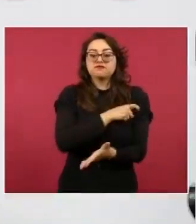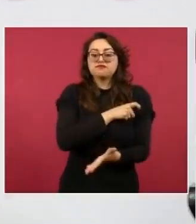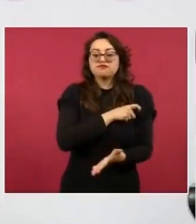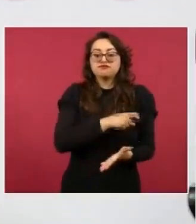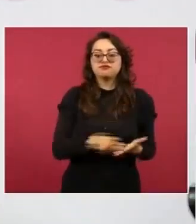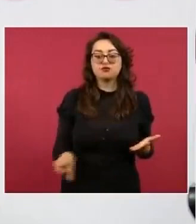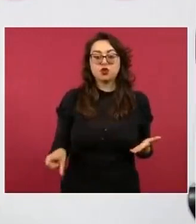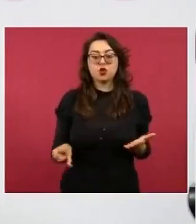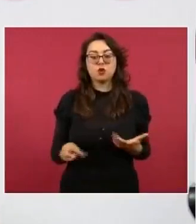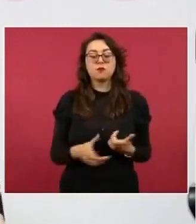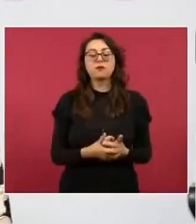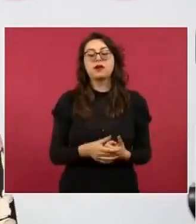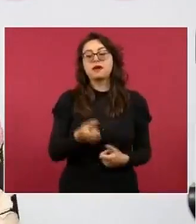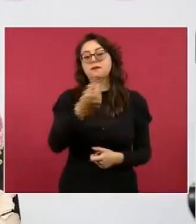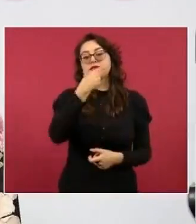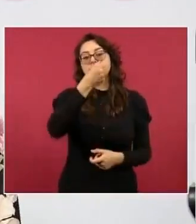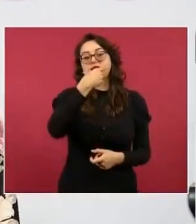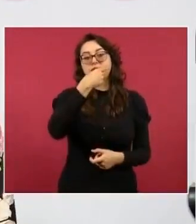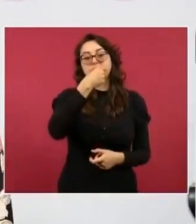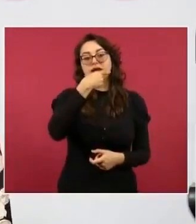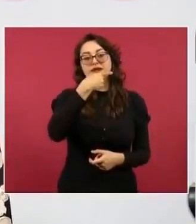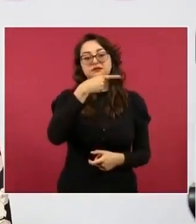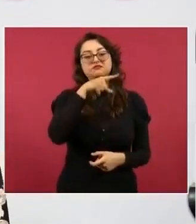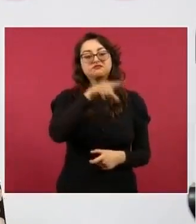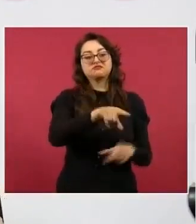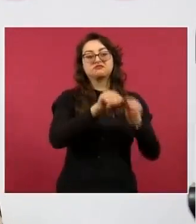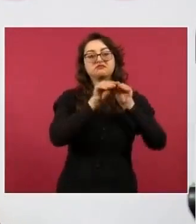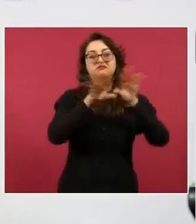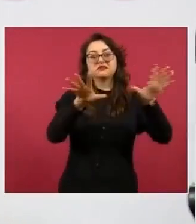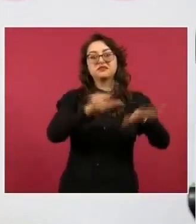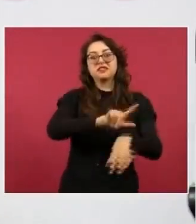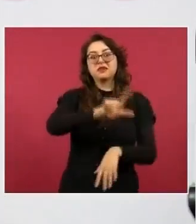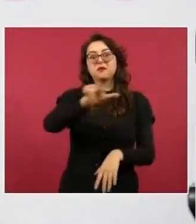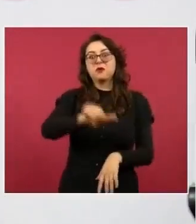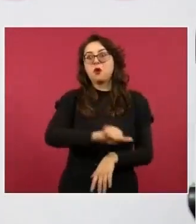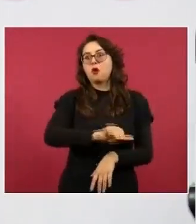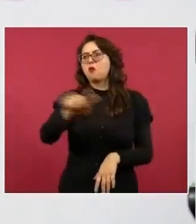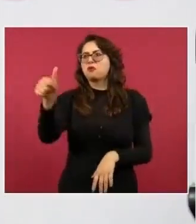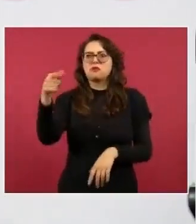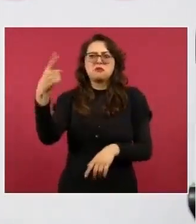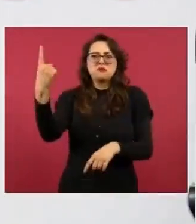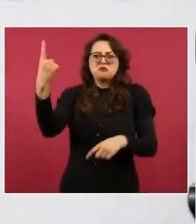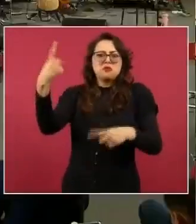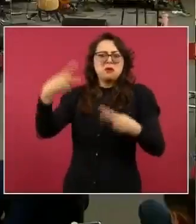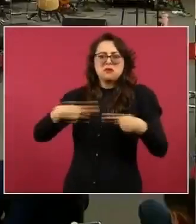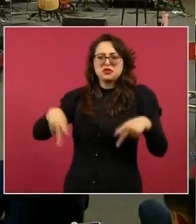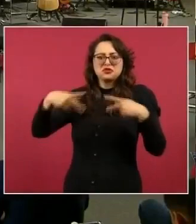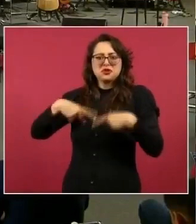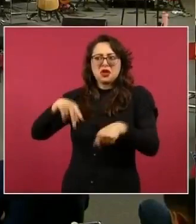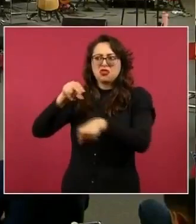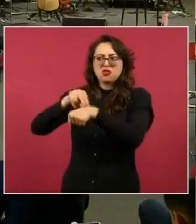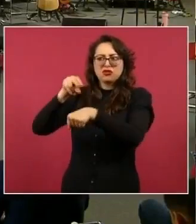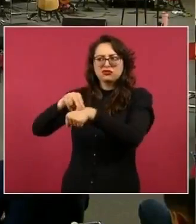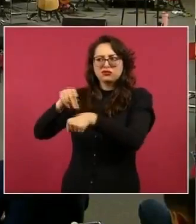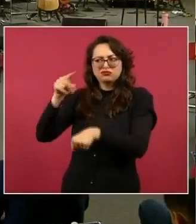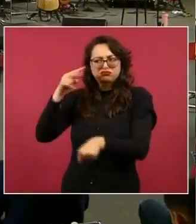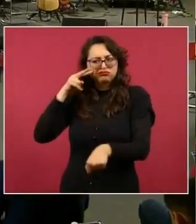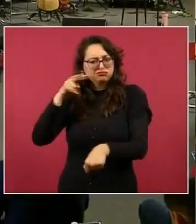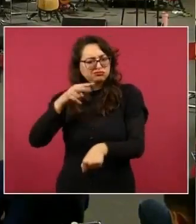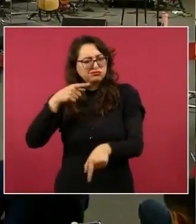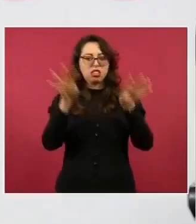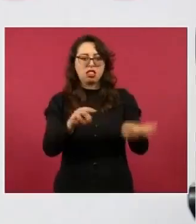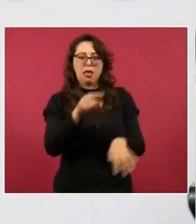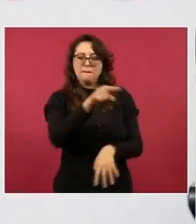pasa, con un discurso estigmatizante, con una declaratoria de guerra en contra de los periodistas críticos y con